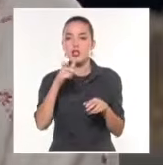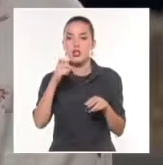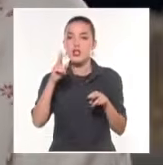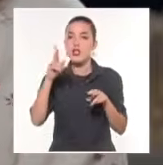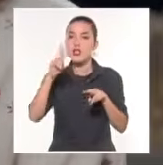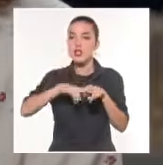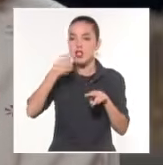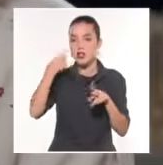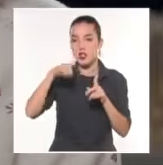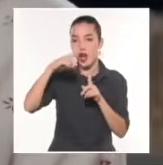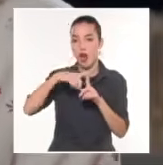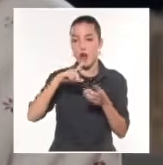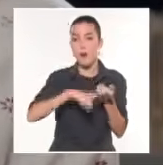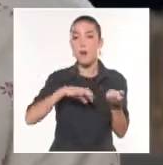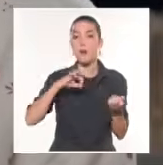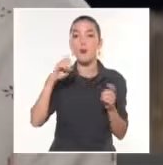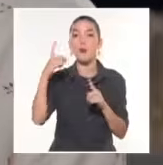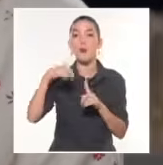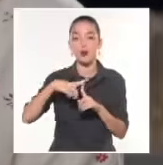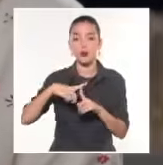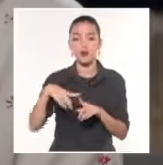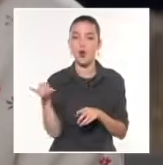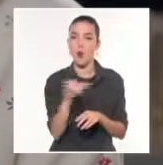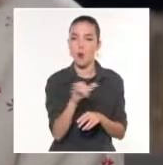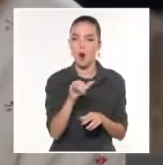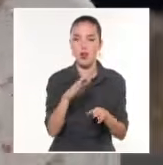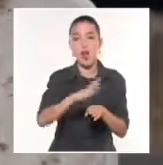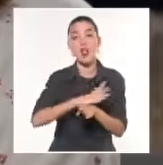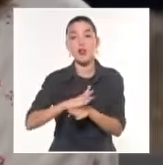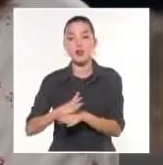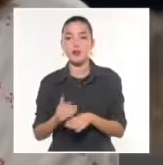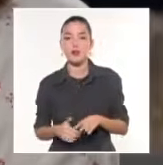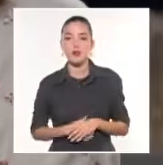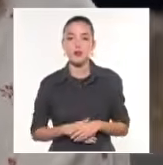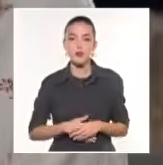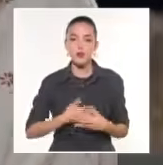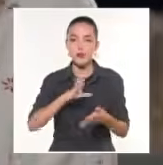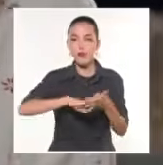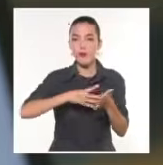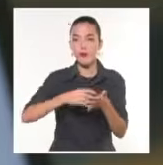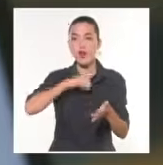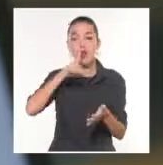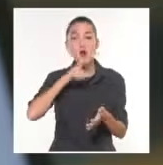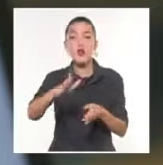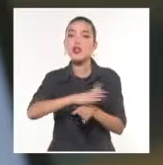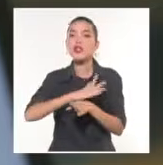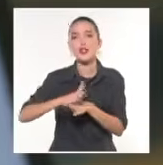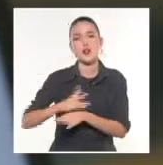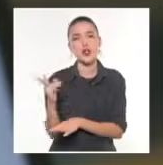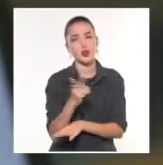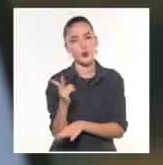por dos partes: la interfaz comunicacional, que es con la que el usuario interactúa, y el modelo de lenguaje. Pero además de eso se le pueden añadir